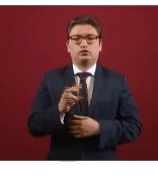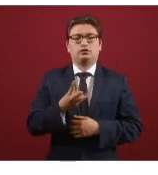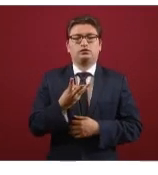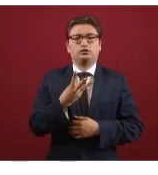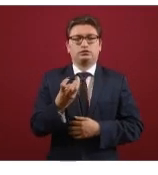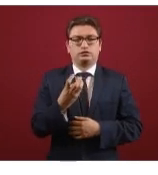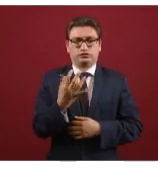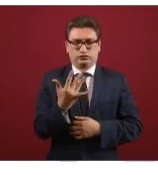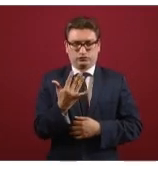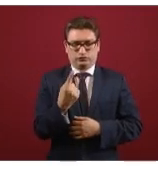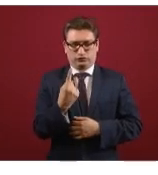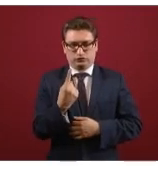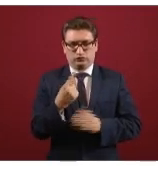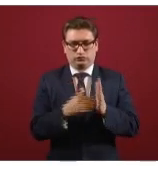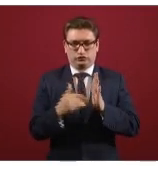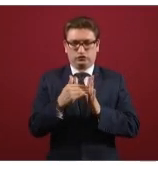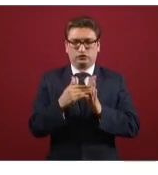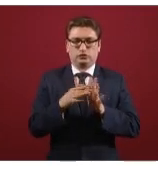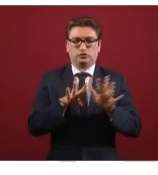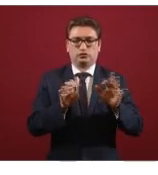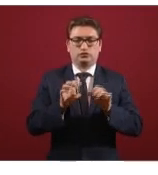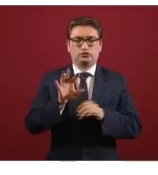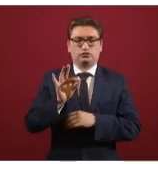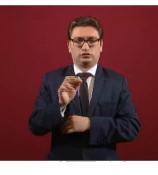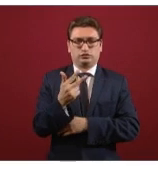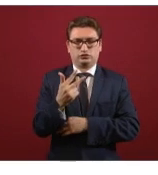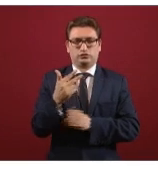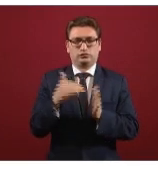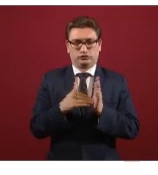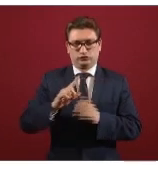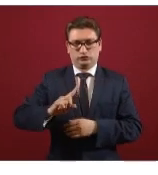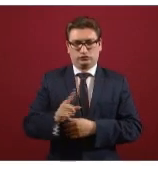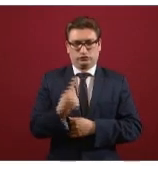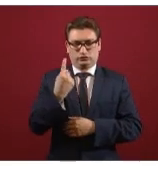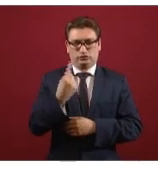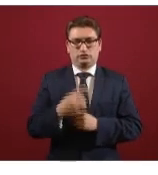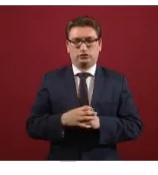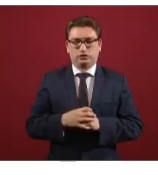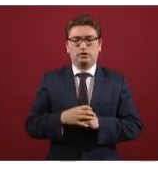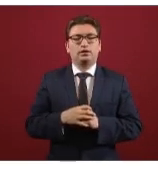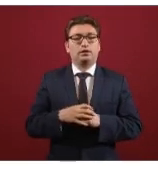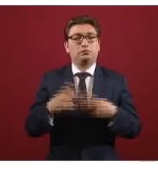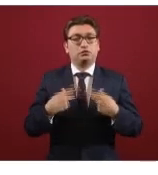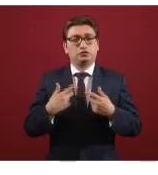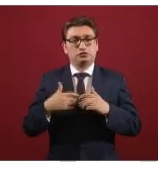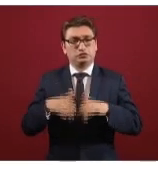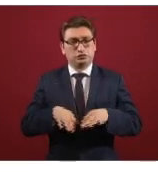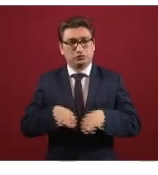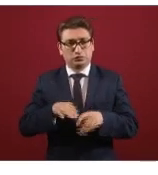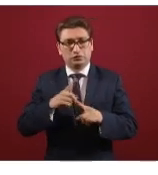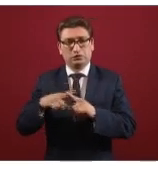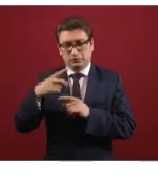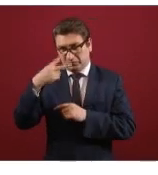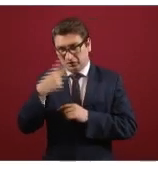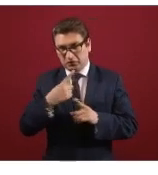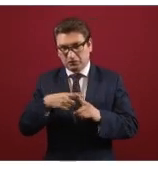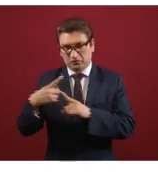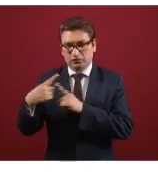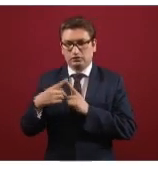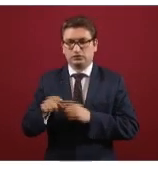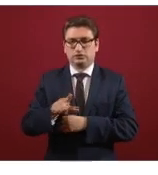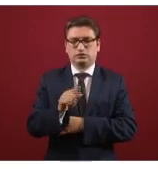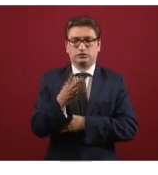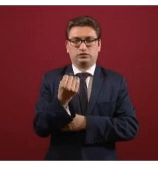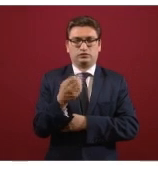351 millones 448 mil dólares con una integración nacional del 70 y